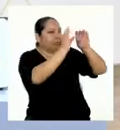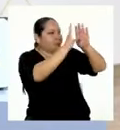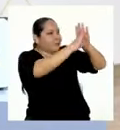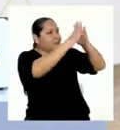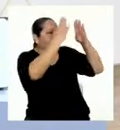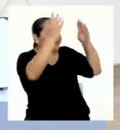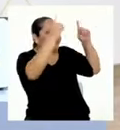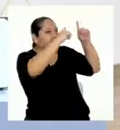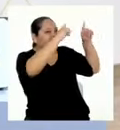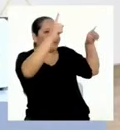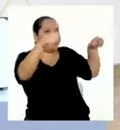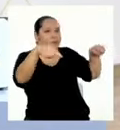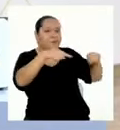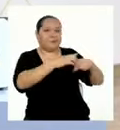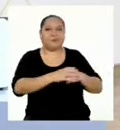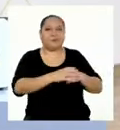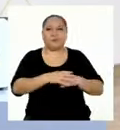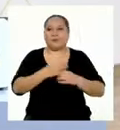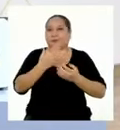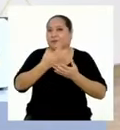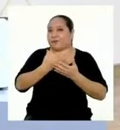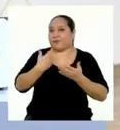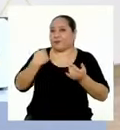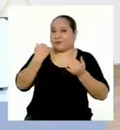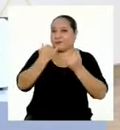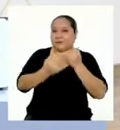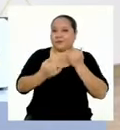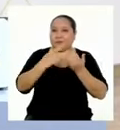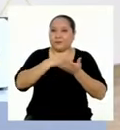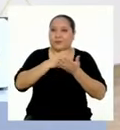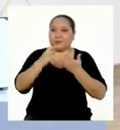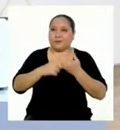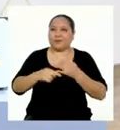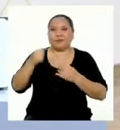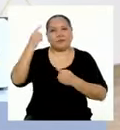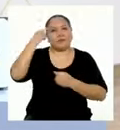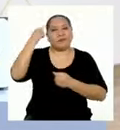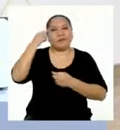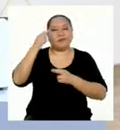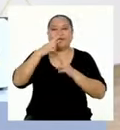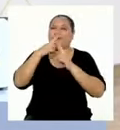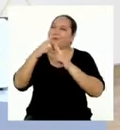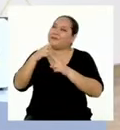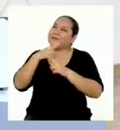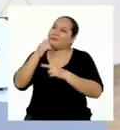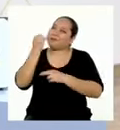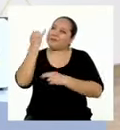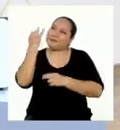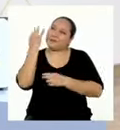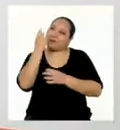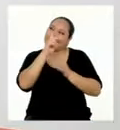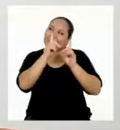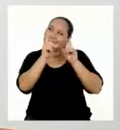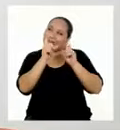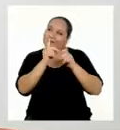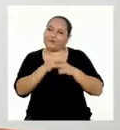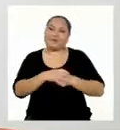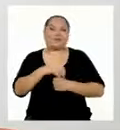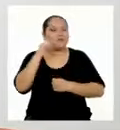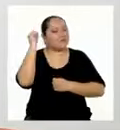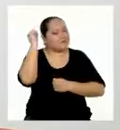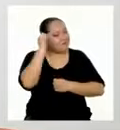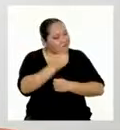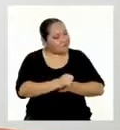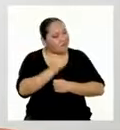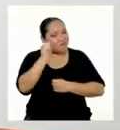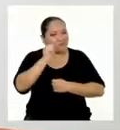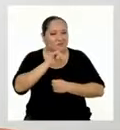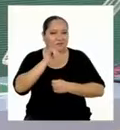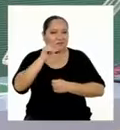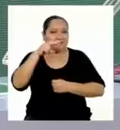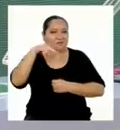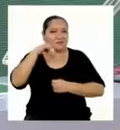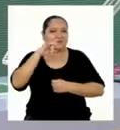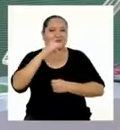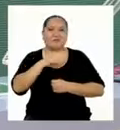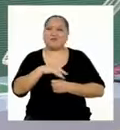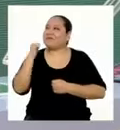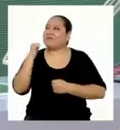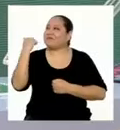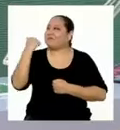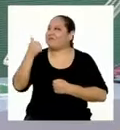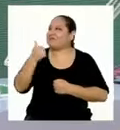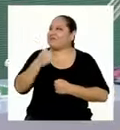hogar. Antes de terminar el programa, ¿qué le parece si respondemos algunas preguntas? Por supuesto,